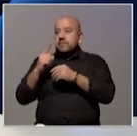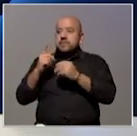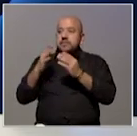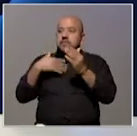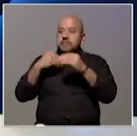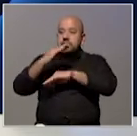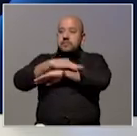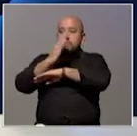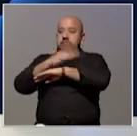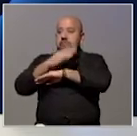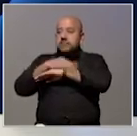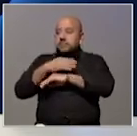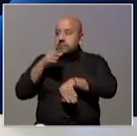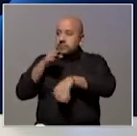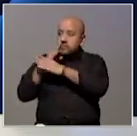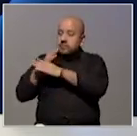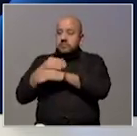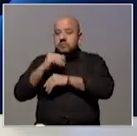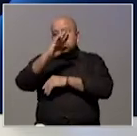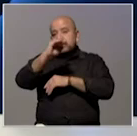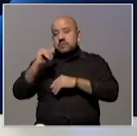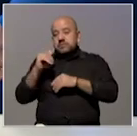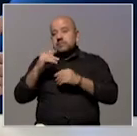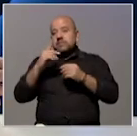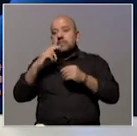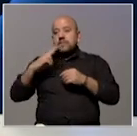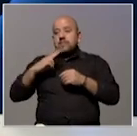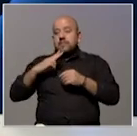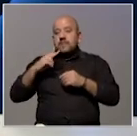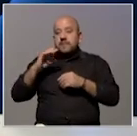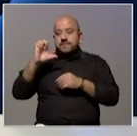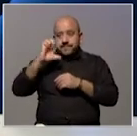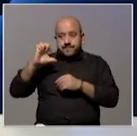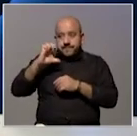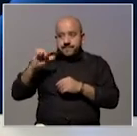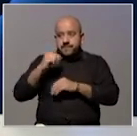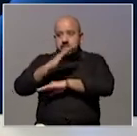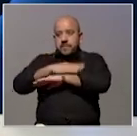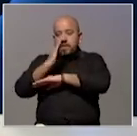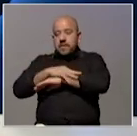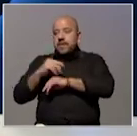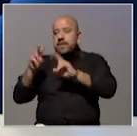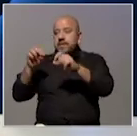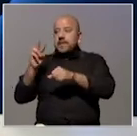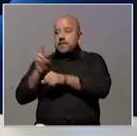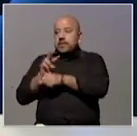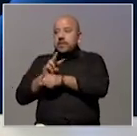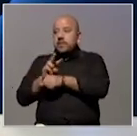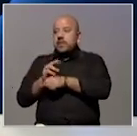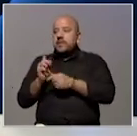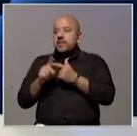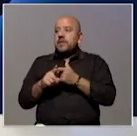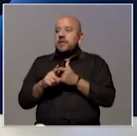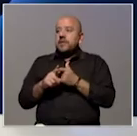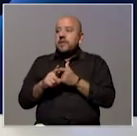retirarse y que se contrataron a una empresa privada para que retirar el camión porque era un tema de seguridad voy a dejar el camión ahí